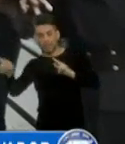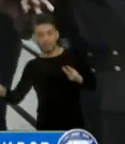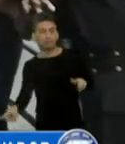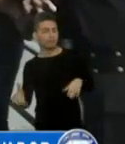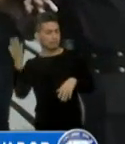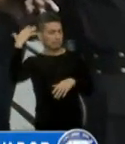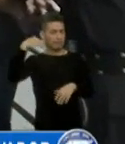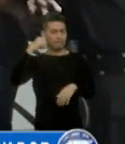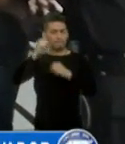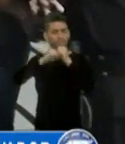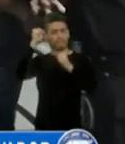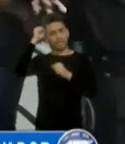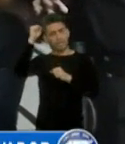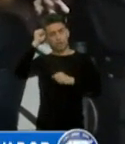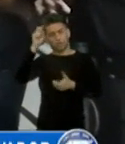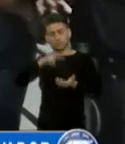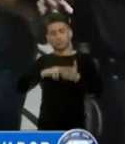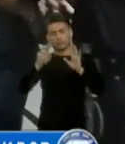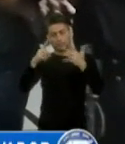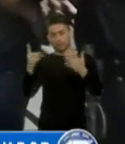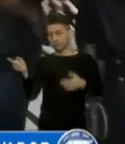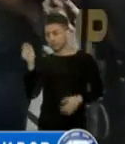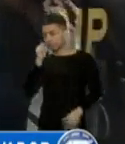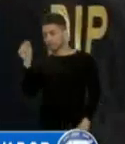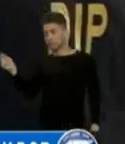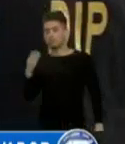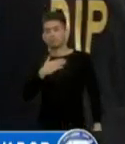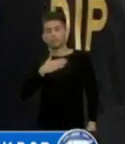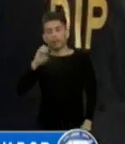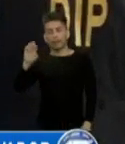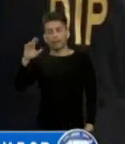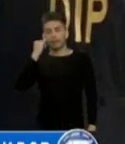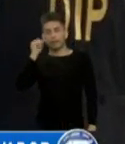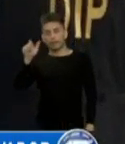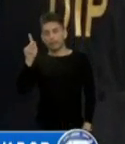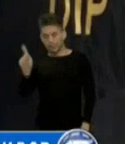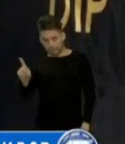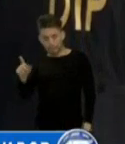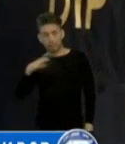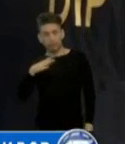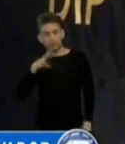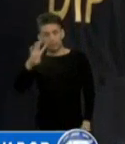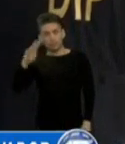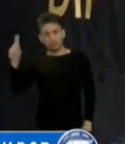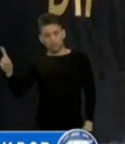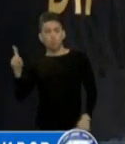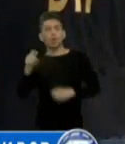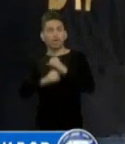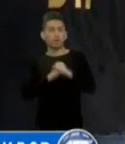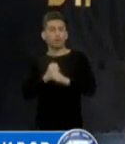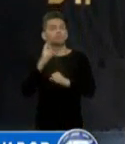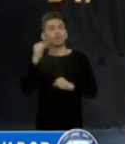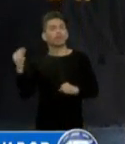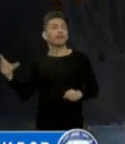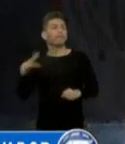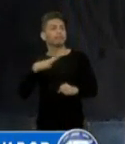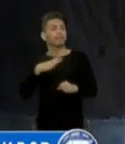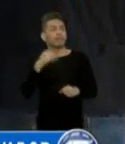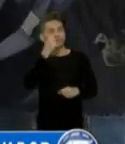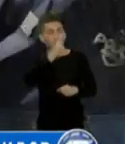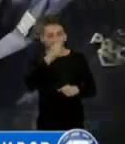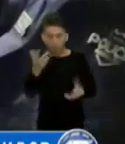fue identificado como Eric Florentino Castro Vázquez, de 41 años, quien es buscado por posesión y tenencia y fue ubicado mediante